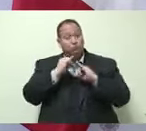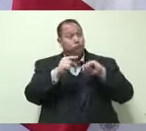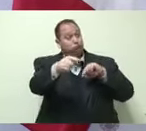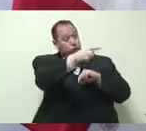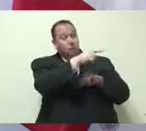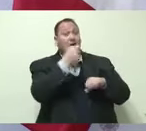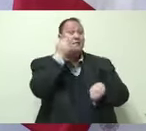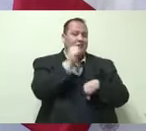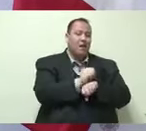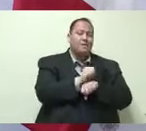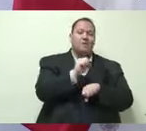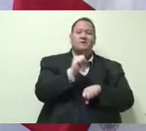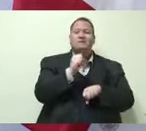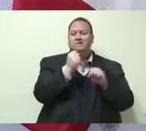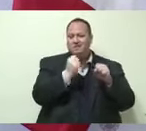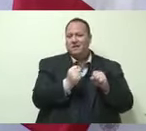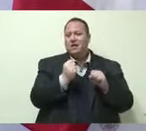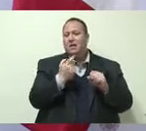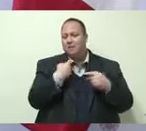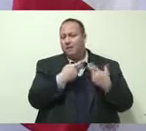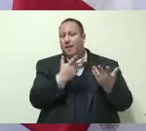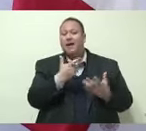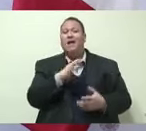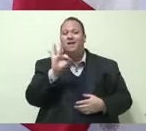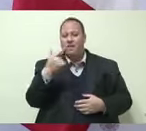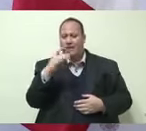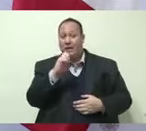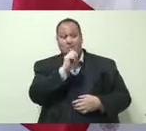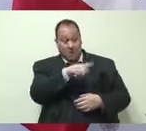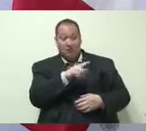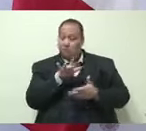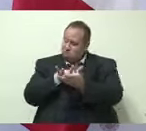instituciones, de la Secretaría de Seguridad Ciudadana, de la Fiscalía General del Estado y también